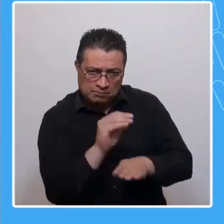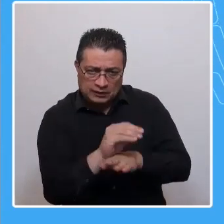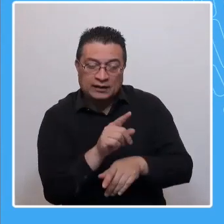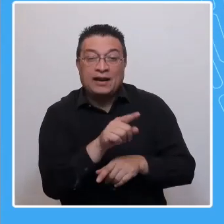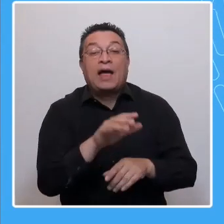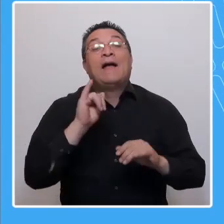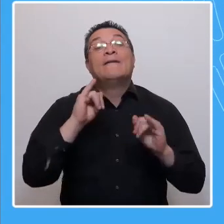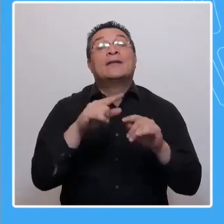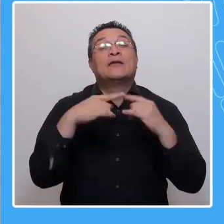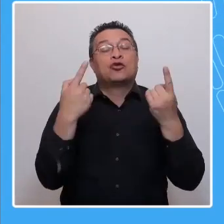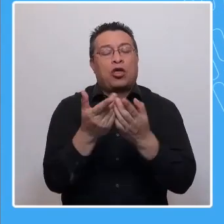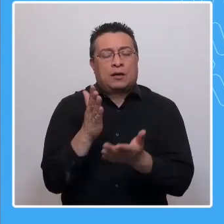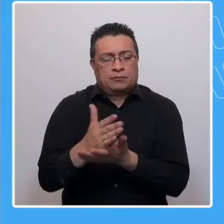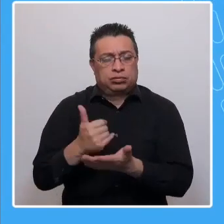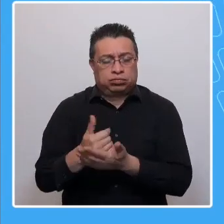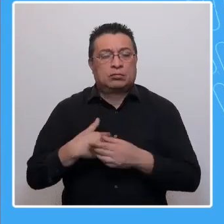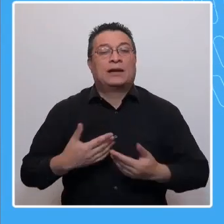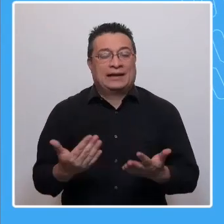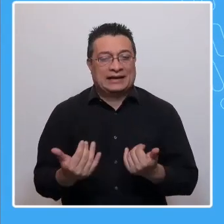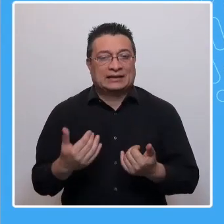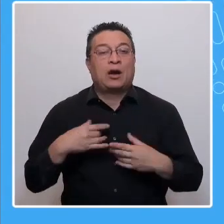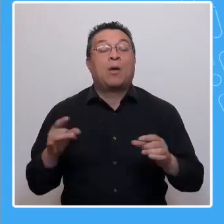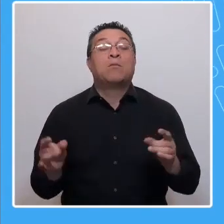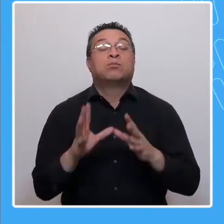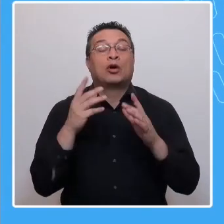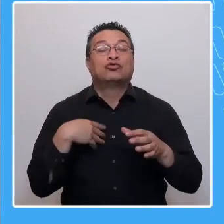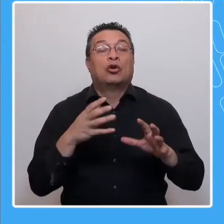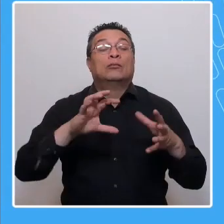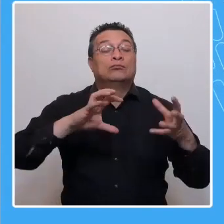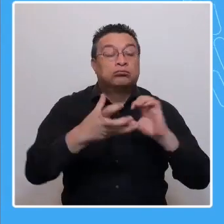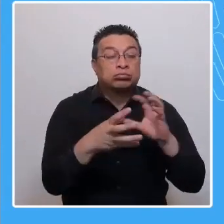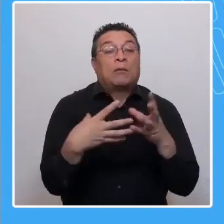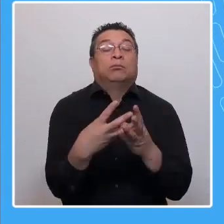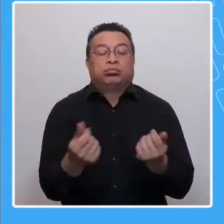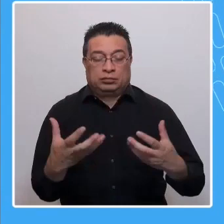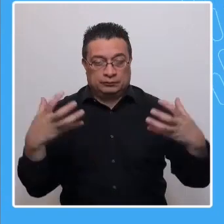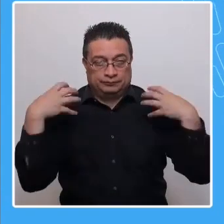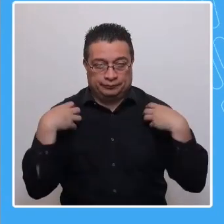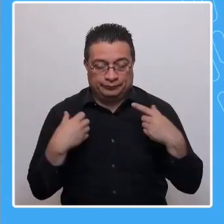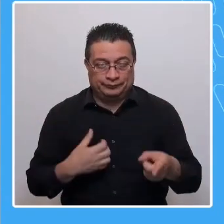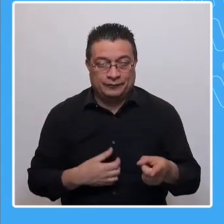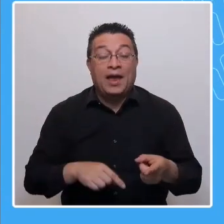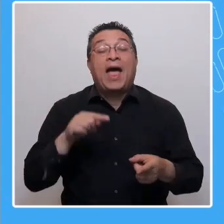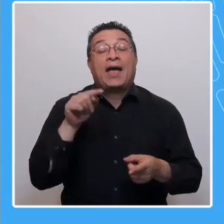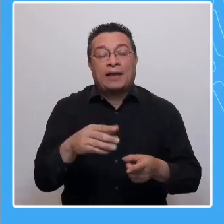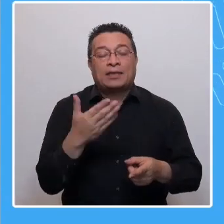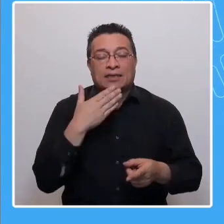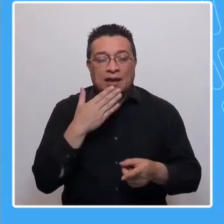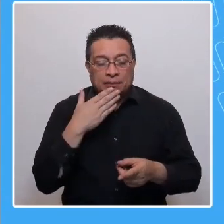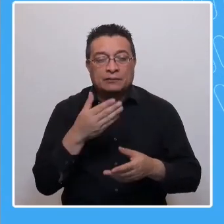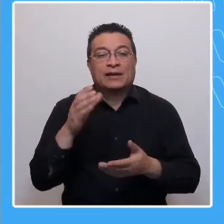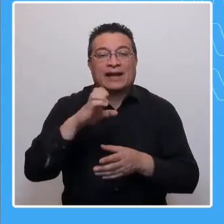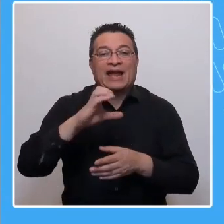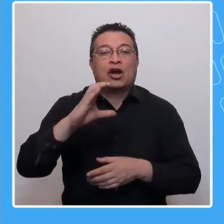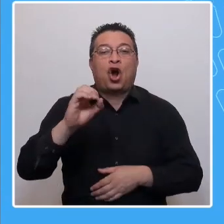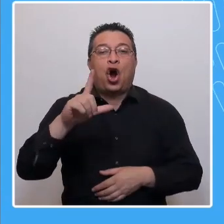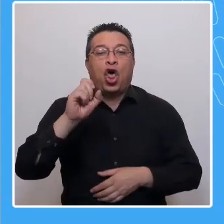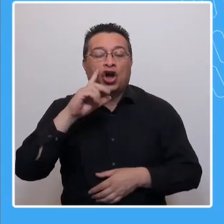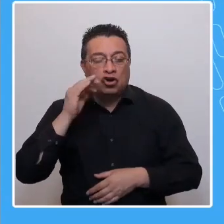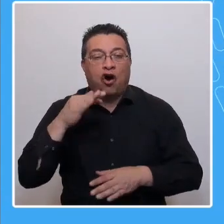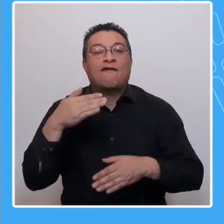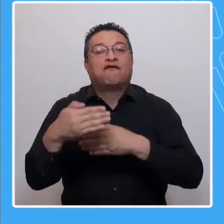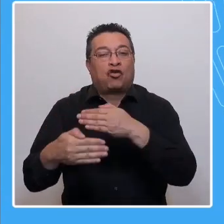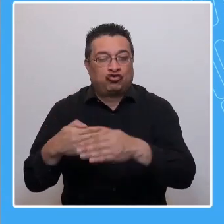tomar todas las medidas necesarias para evitar su destrucción y desaparición, incluido también su área ecológica funcional, que es un aspecto